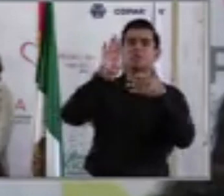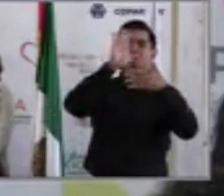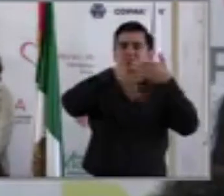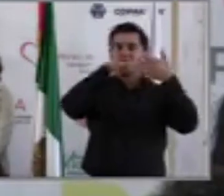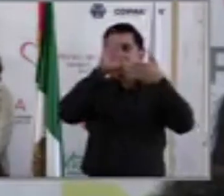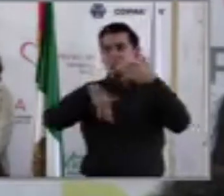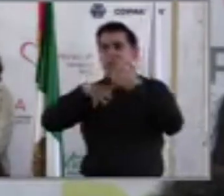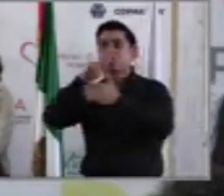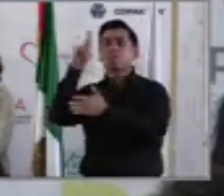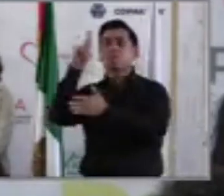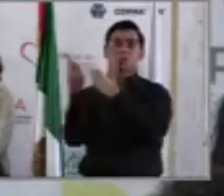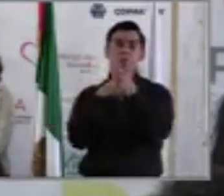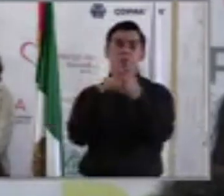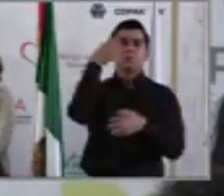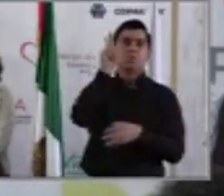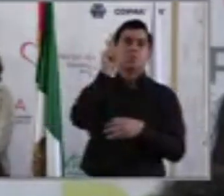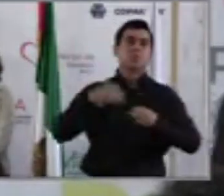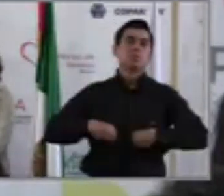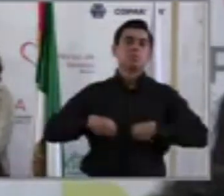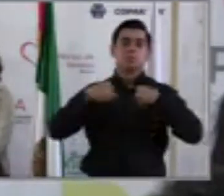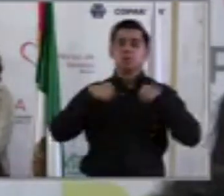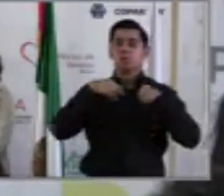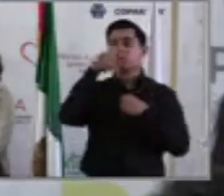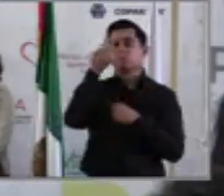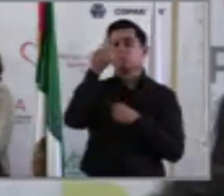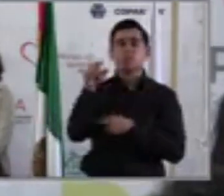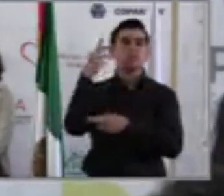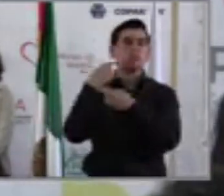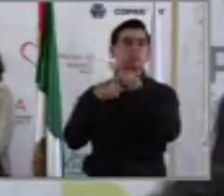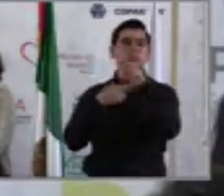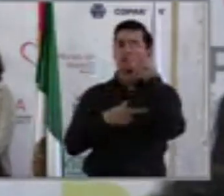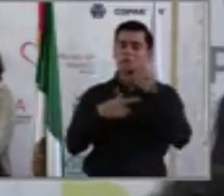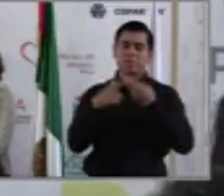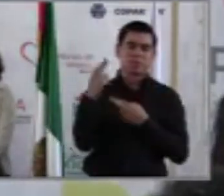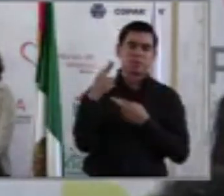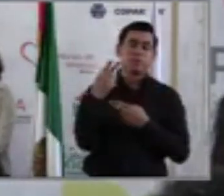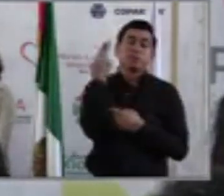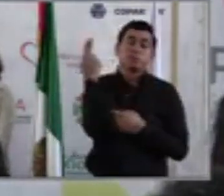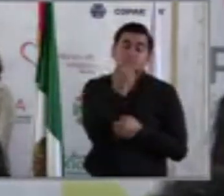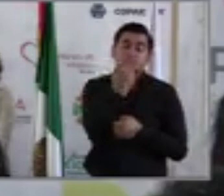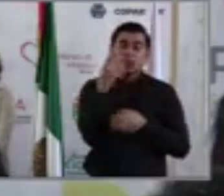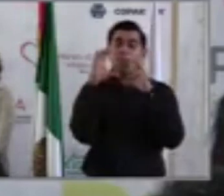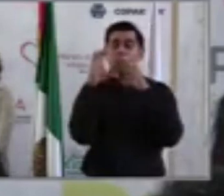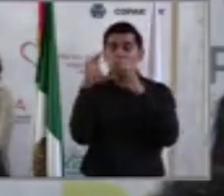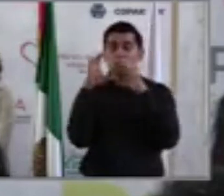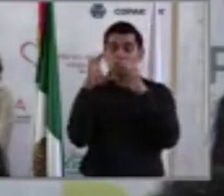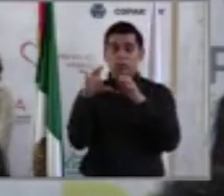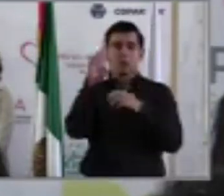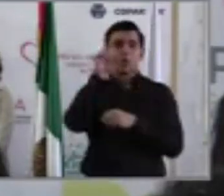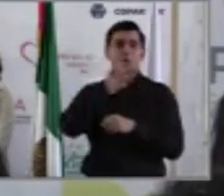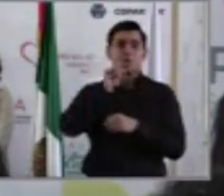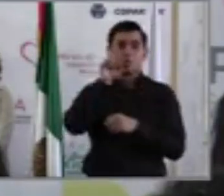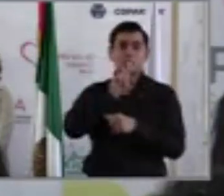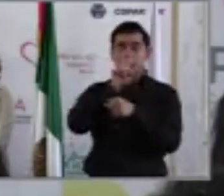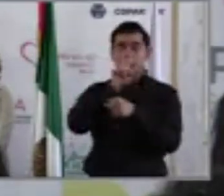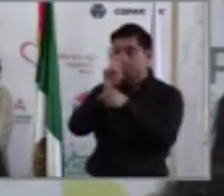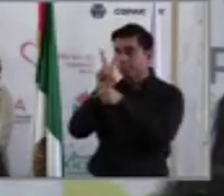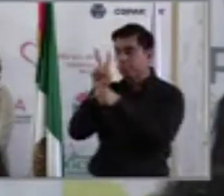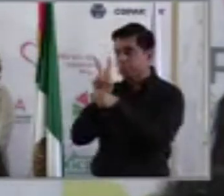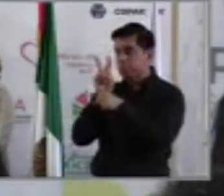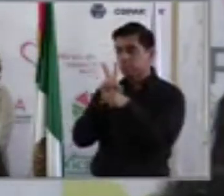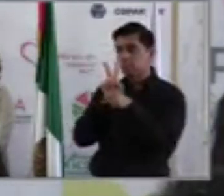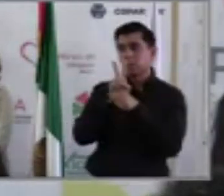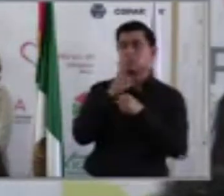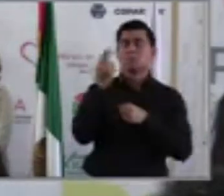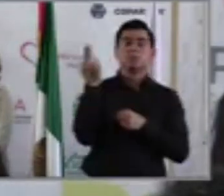de una mujer en esta ciudad no regresa. Por eso necesitamos recuperar los sistemas de